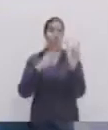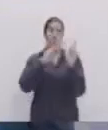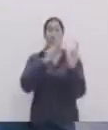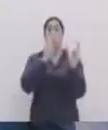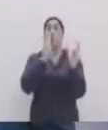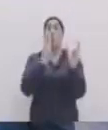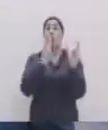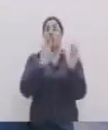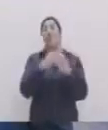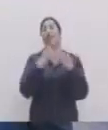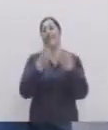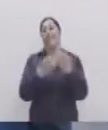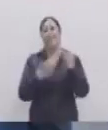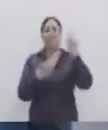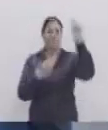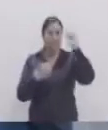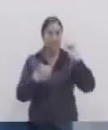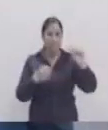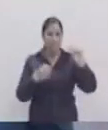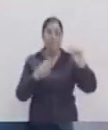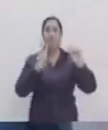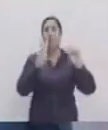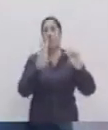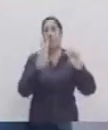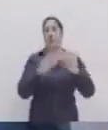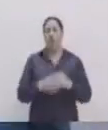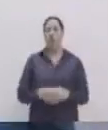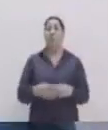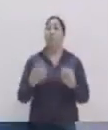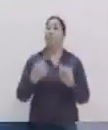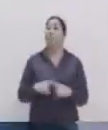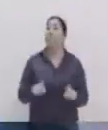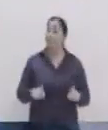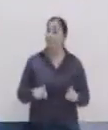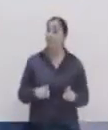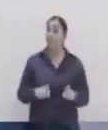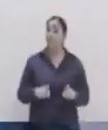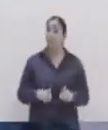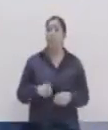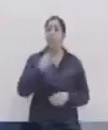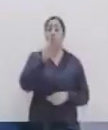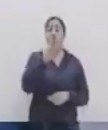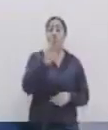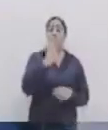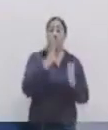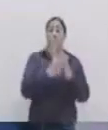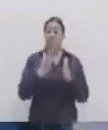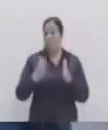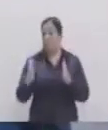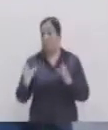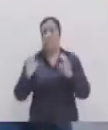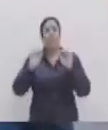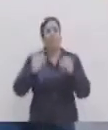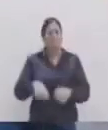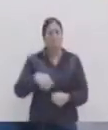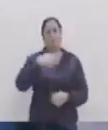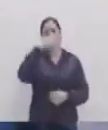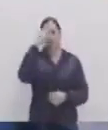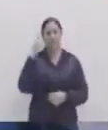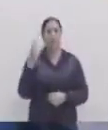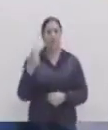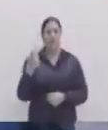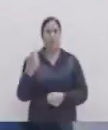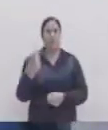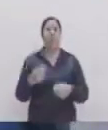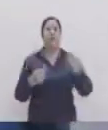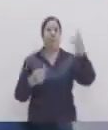deberían de trabajar con valencia 2. Sin embargo, por su estructura pueden trabajar, además